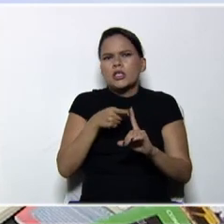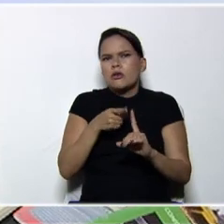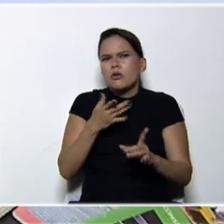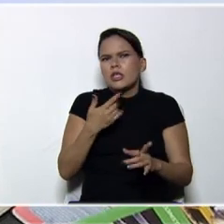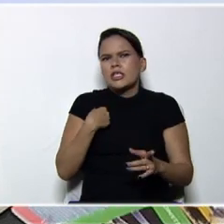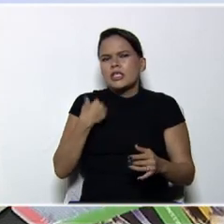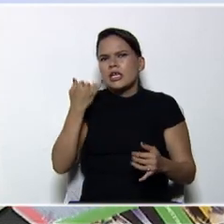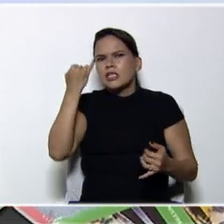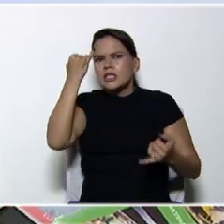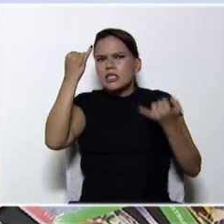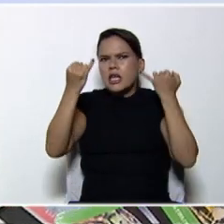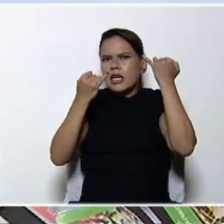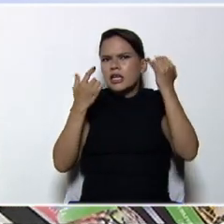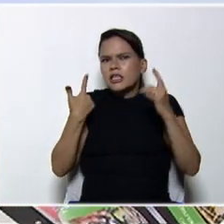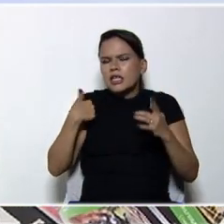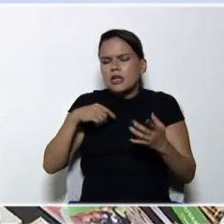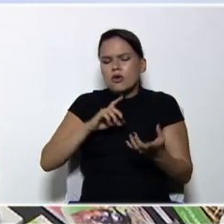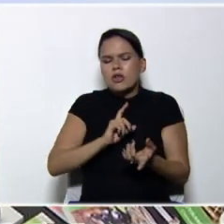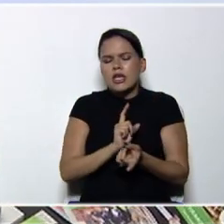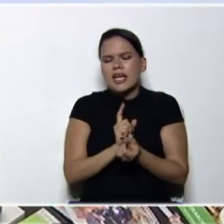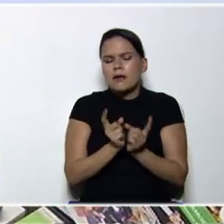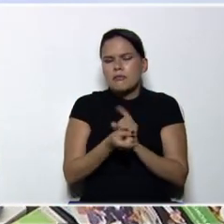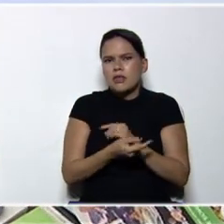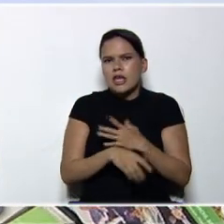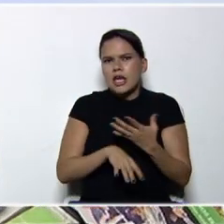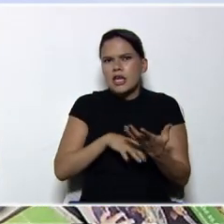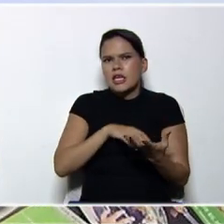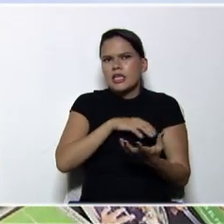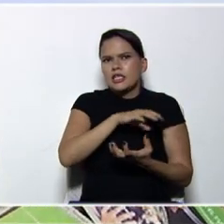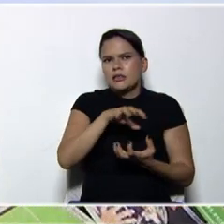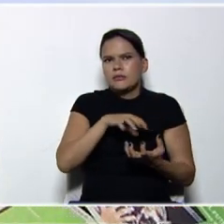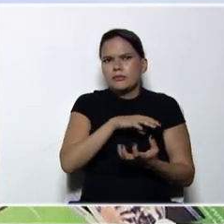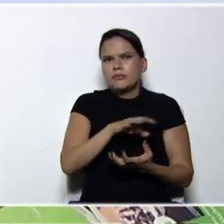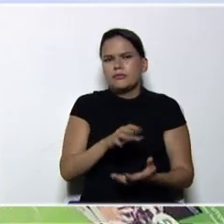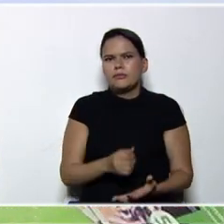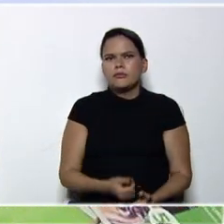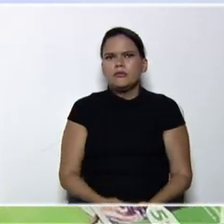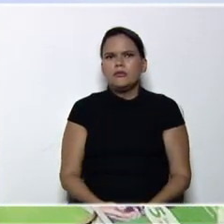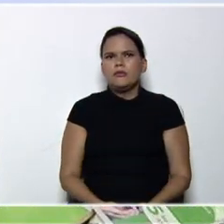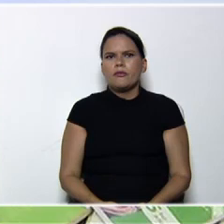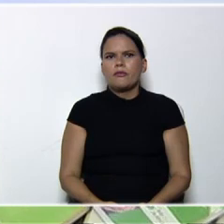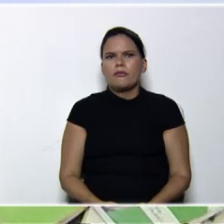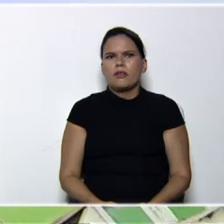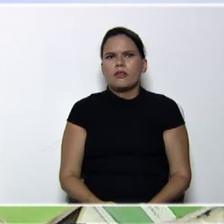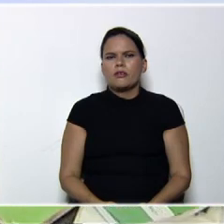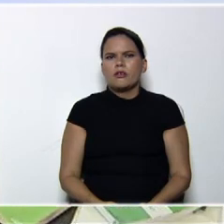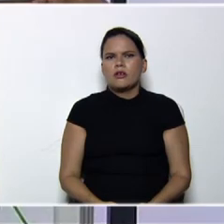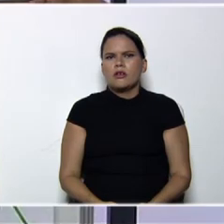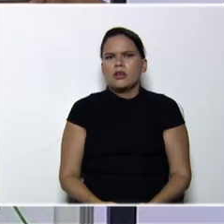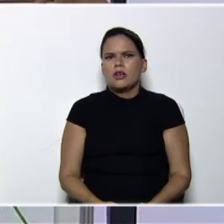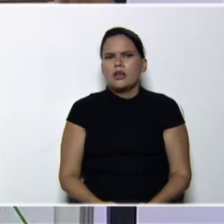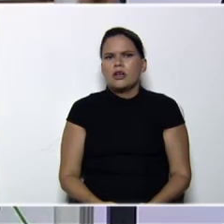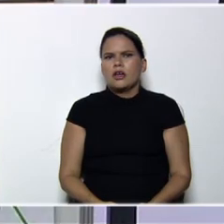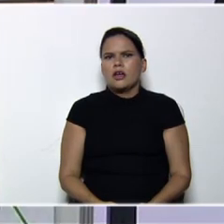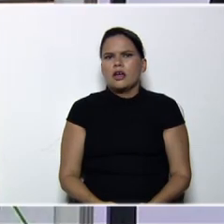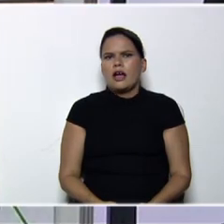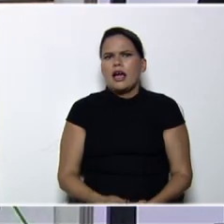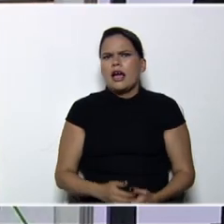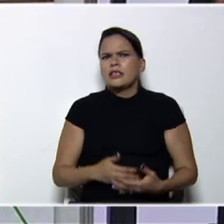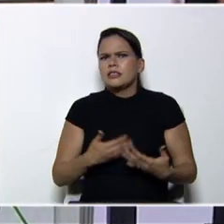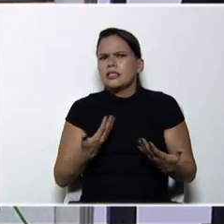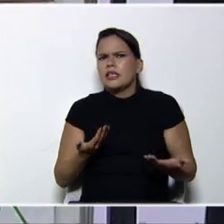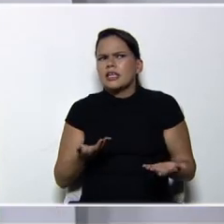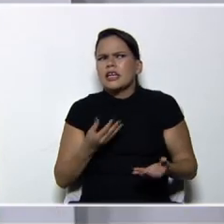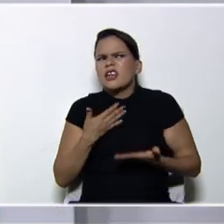de transformar esa realidad, esa situación. ¿Acerca de qué? Porque en este caso, acerca de tiene